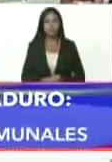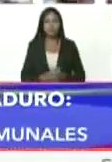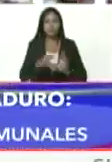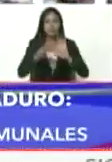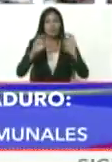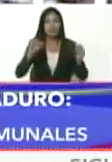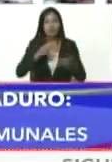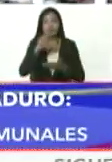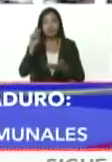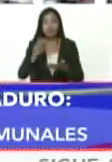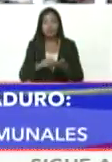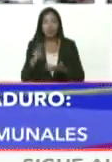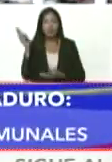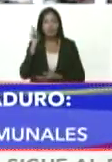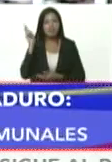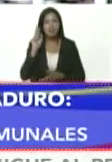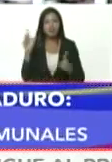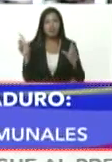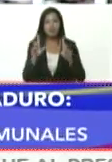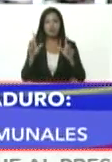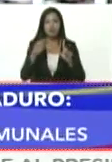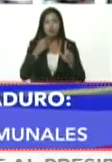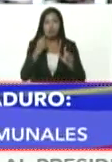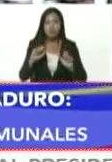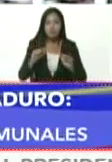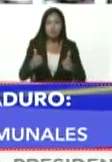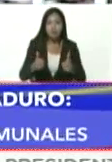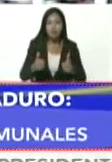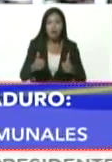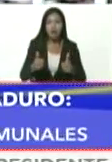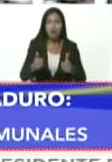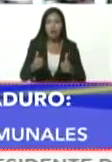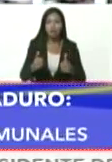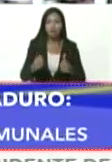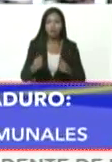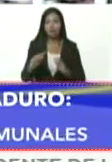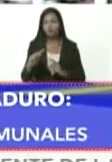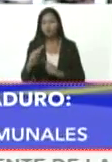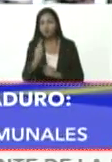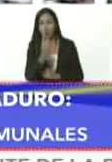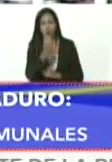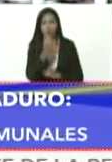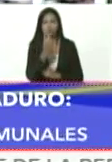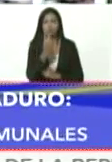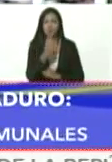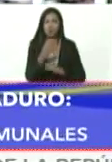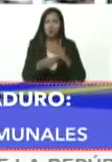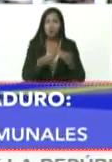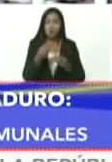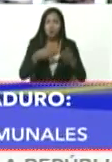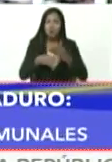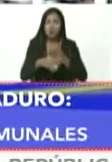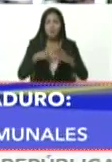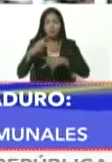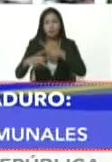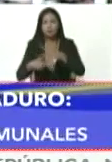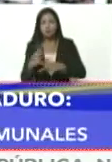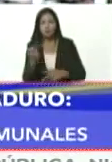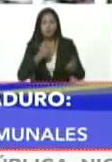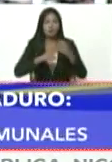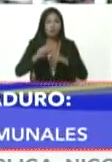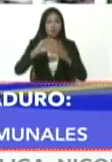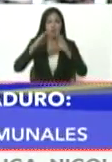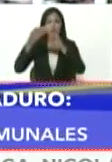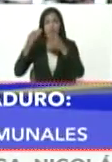Cadena nacional de radio y televisión. Yo quiero arrancar por el principio. ¿Cómo va el proceso de ofensiva